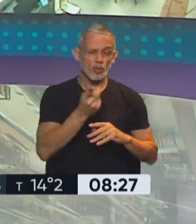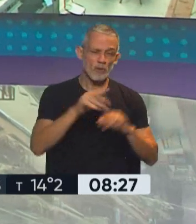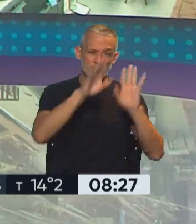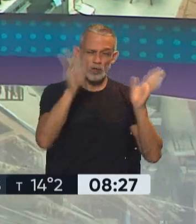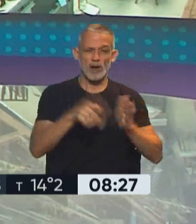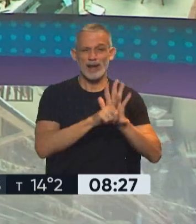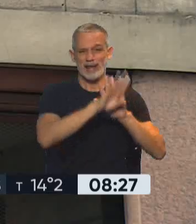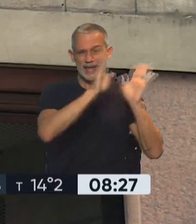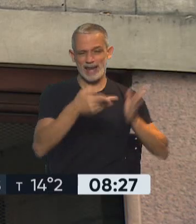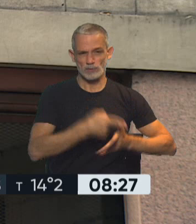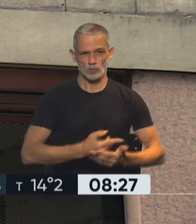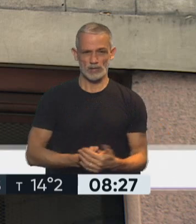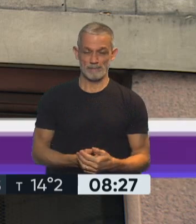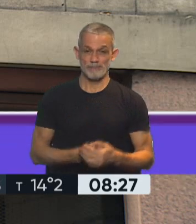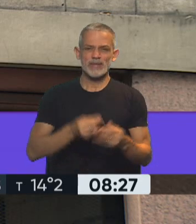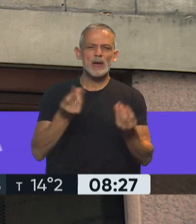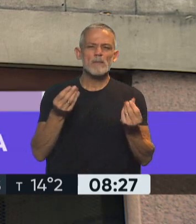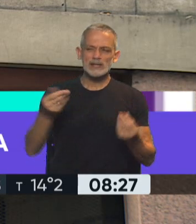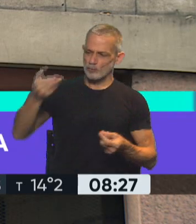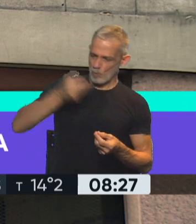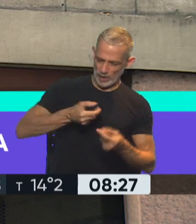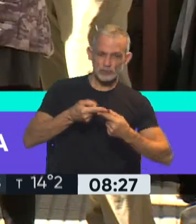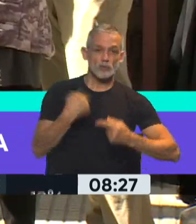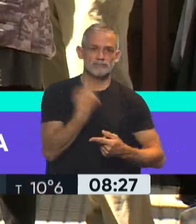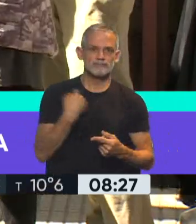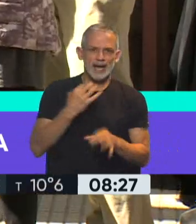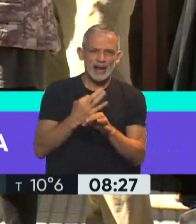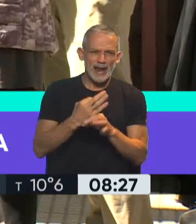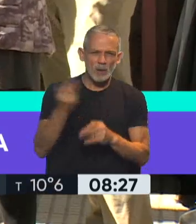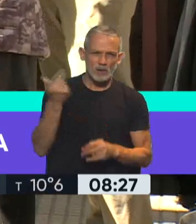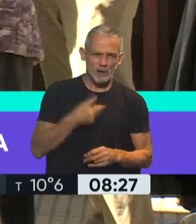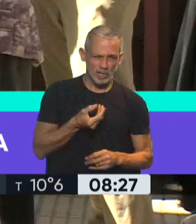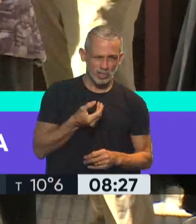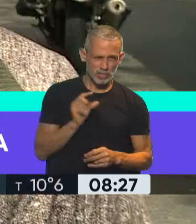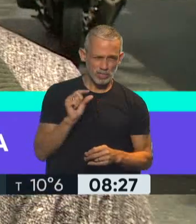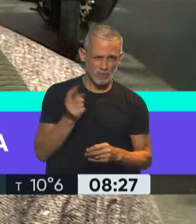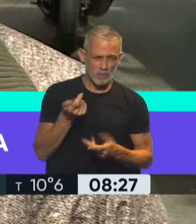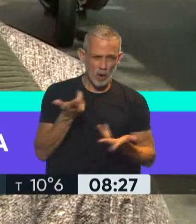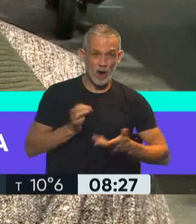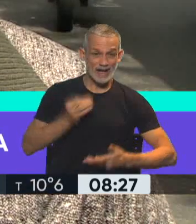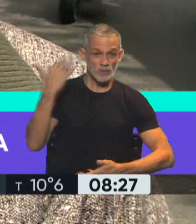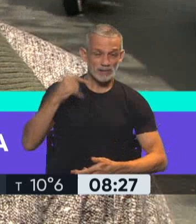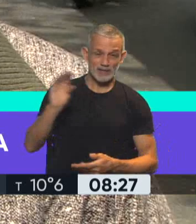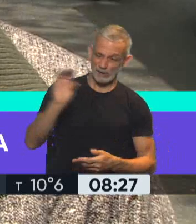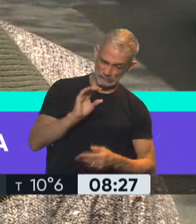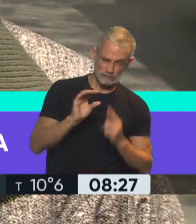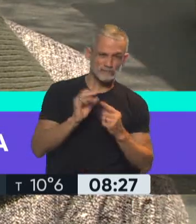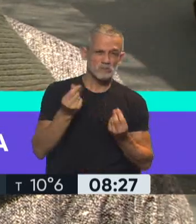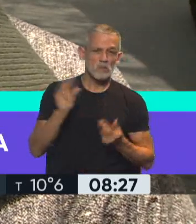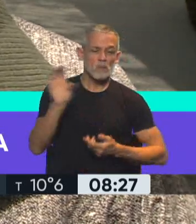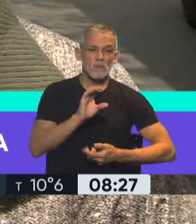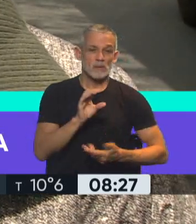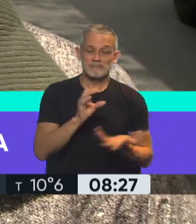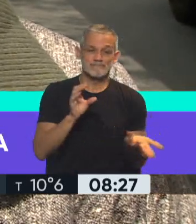legislatura porteña. El presupuesto que nos están dando a nosotros en la escuela es muy bajo. El año pasado